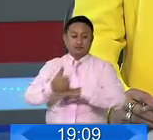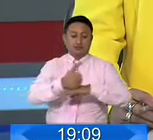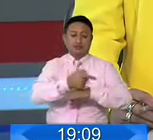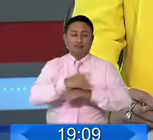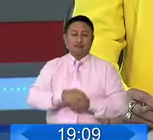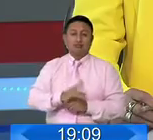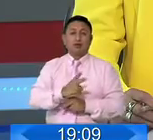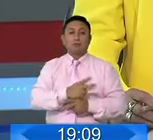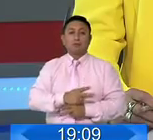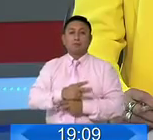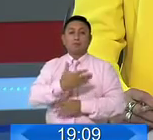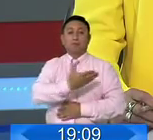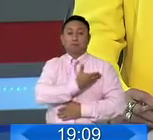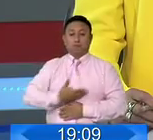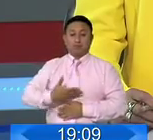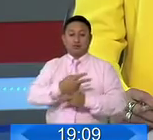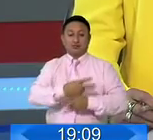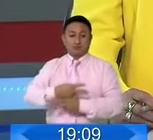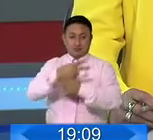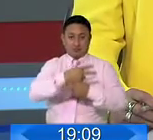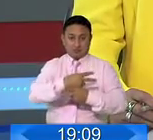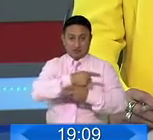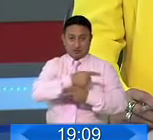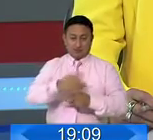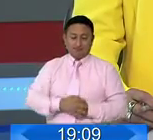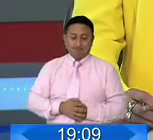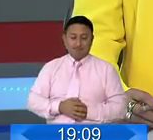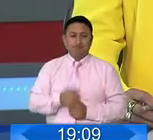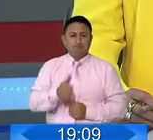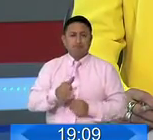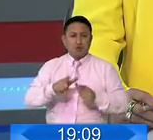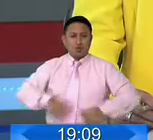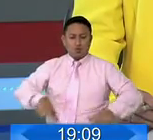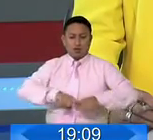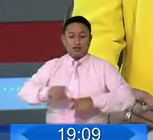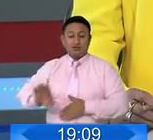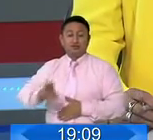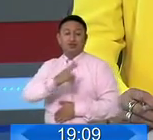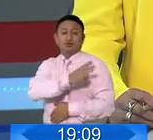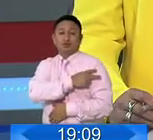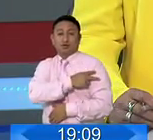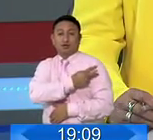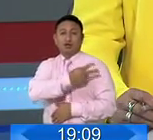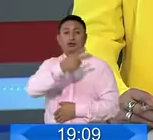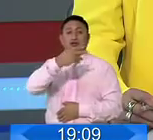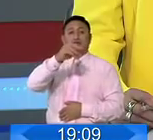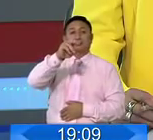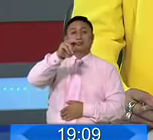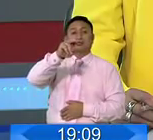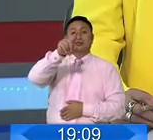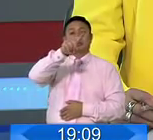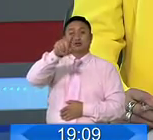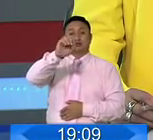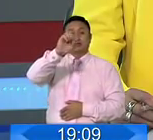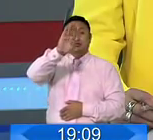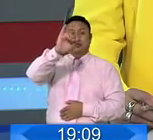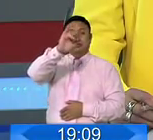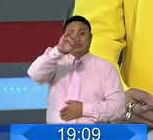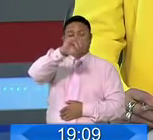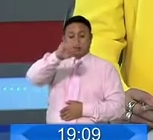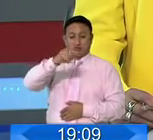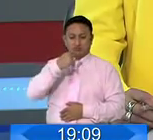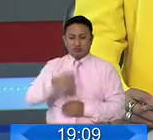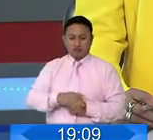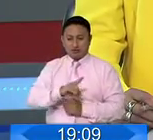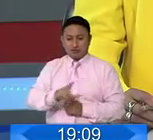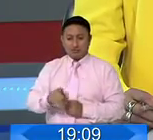organismo transitorio, Aquiles Rigail. En el mismo evento, la vocal Sobeida Aragundi denunció irregularidades en el arriendo de bodegas para